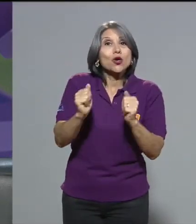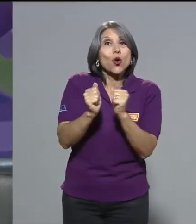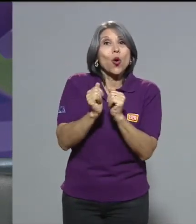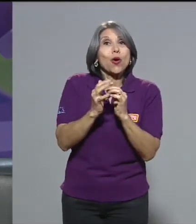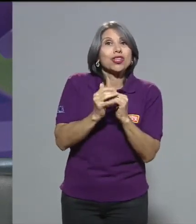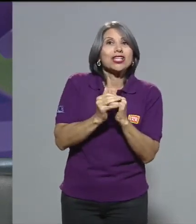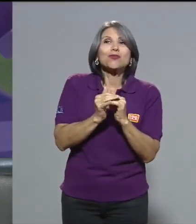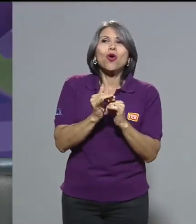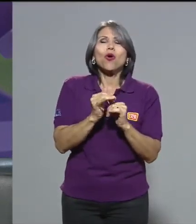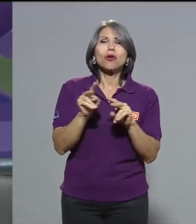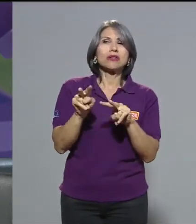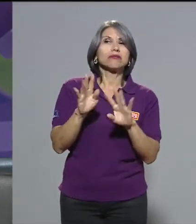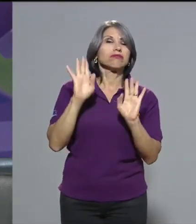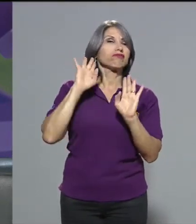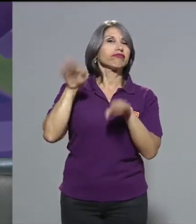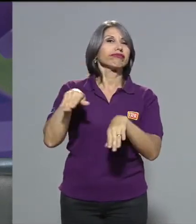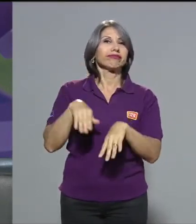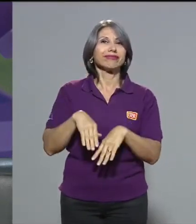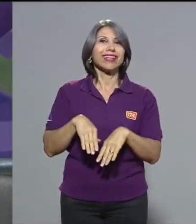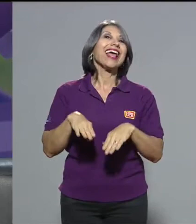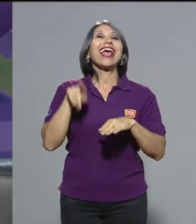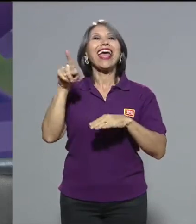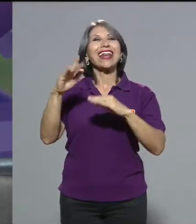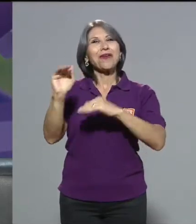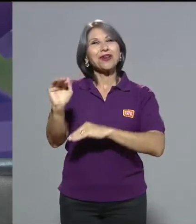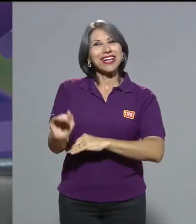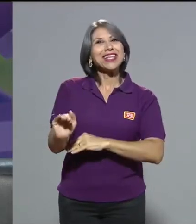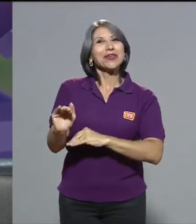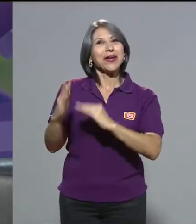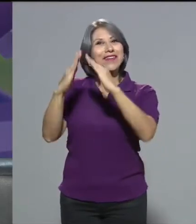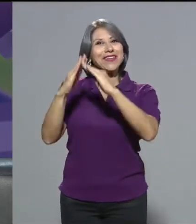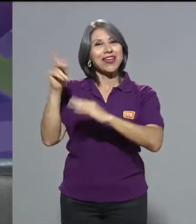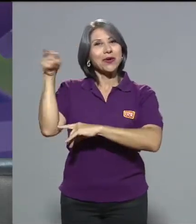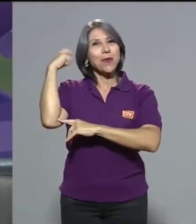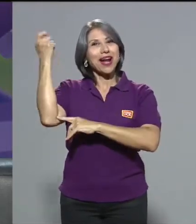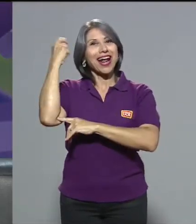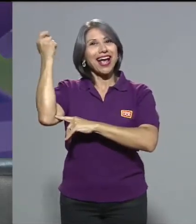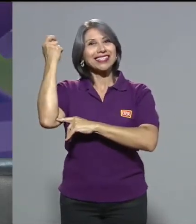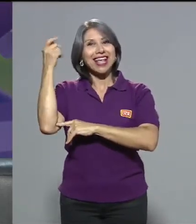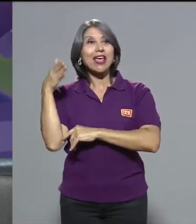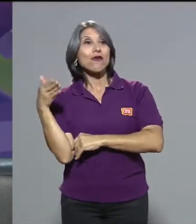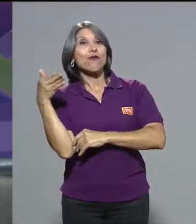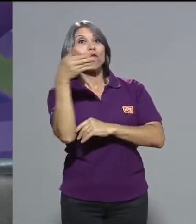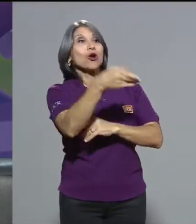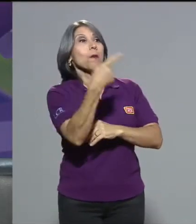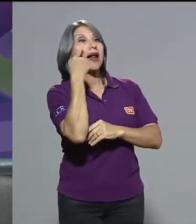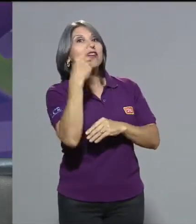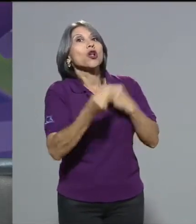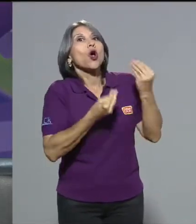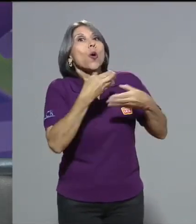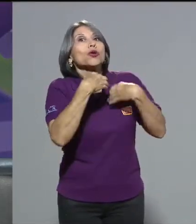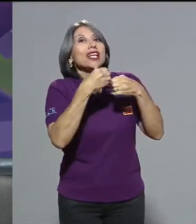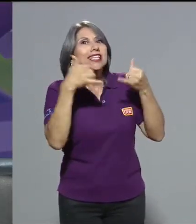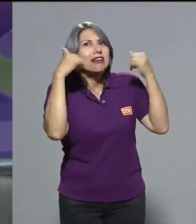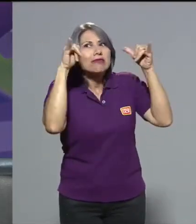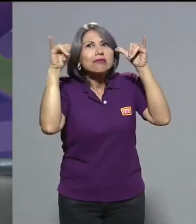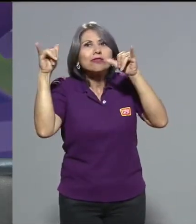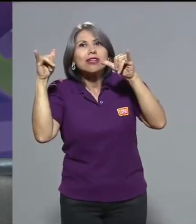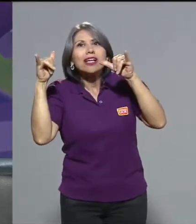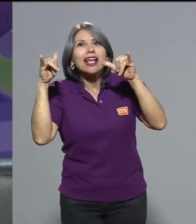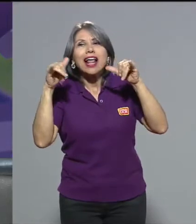y lo llevaron a ver cómo se corrían, cómo se hacían las corridas, y que la maestra estaba fascinada riéndose y le dice el